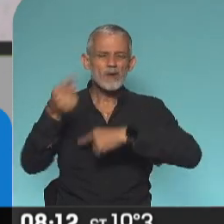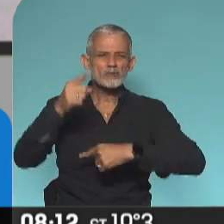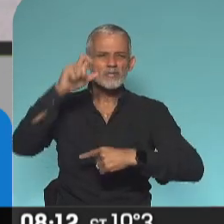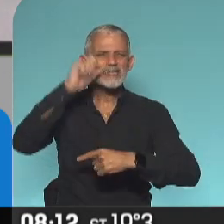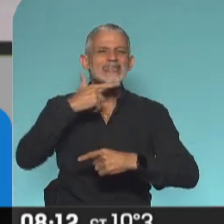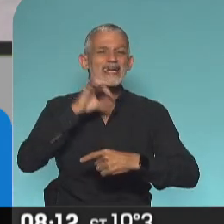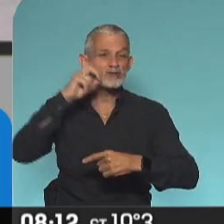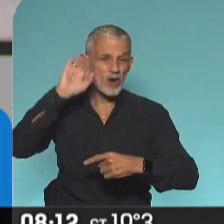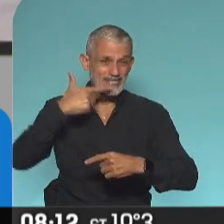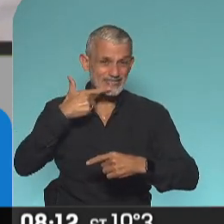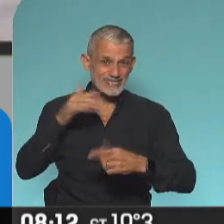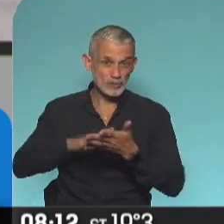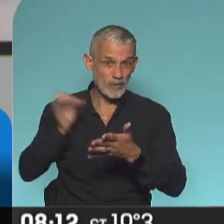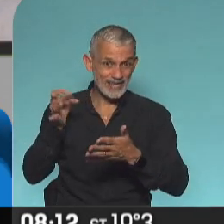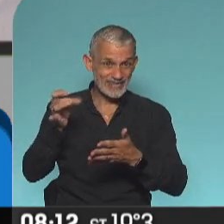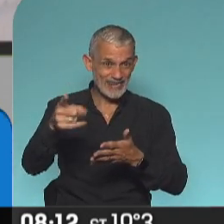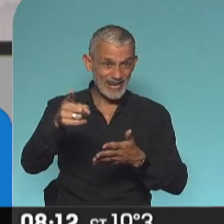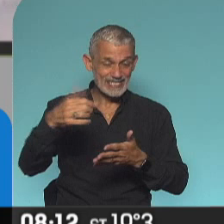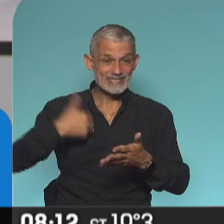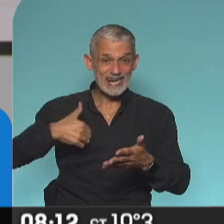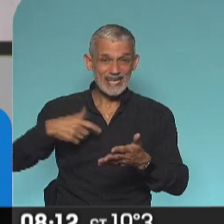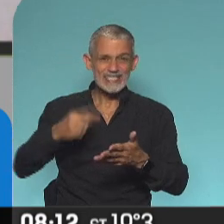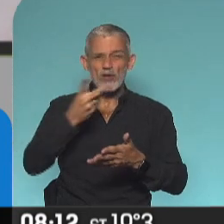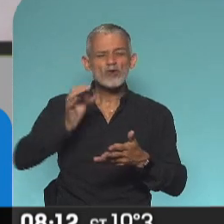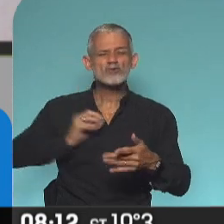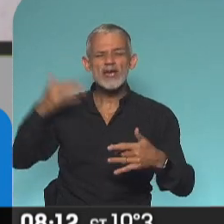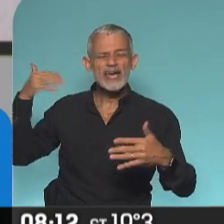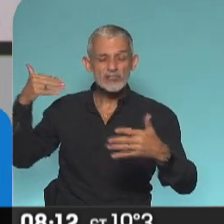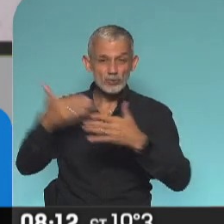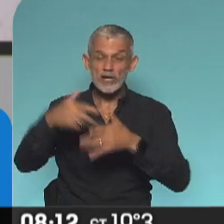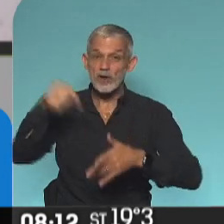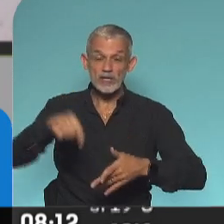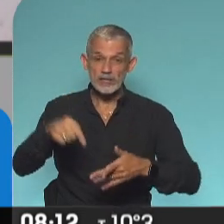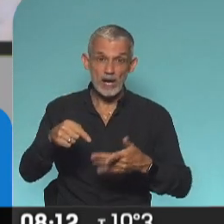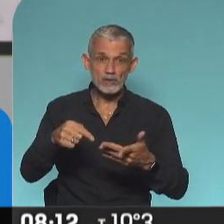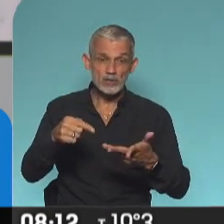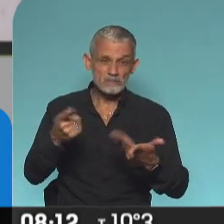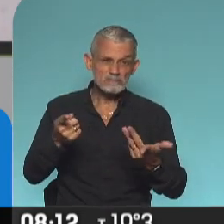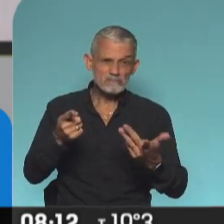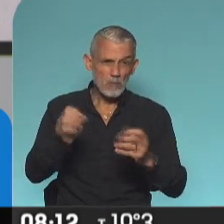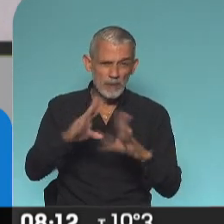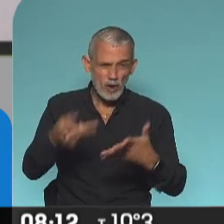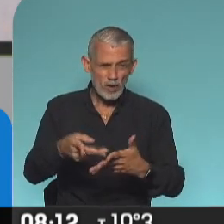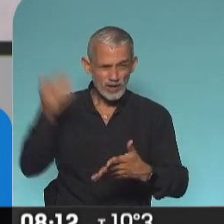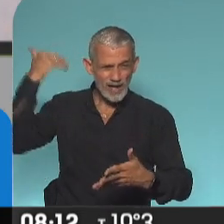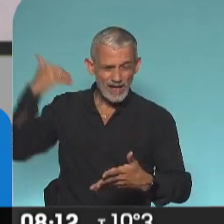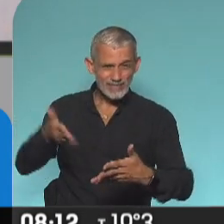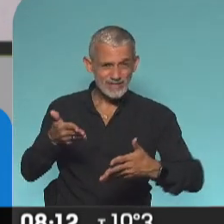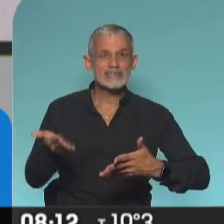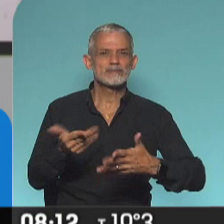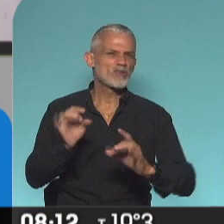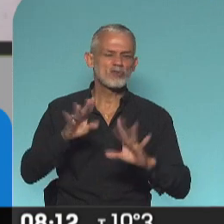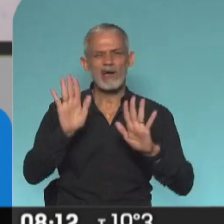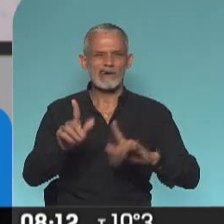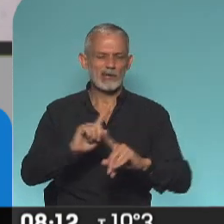ferrocarriles, esos ferrocarriles geniales, hace 200 años y que hoy están en una situación mucho más triste. Pero no se queda ahí.